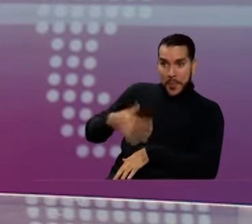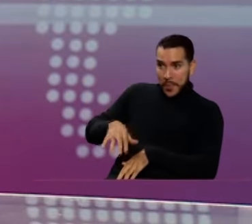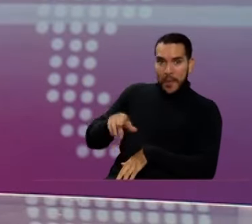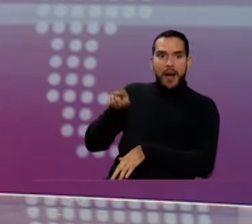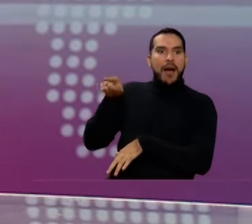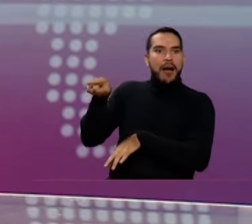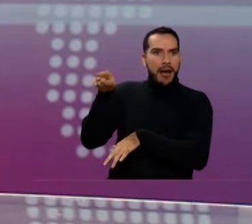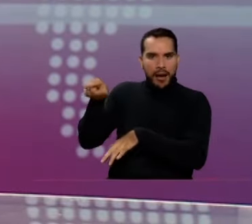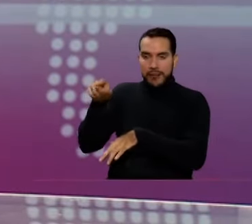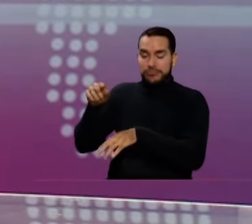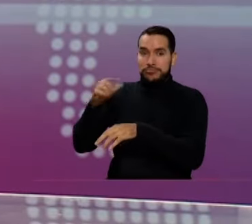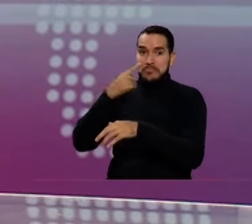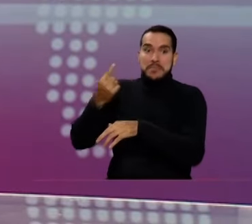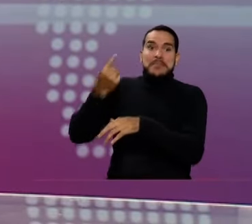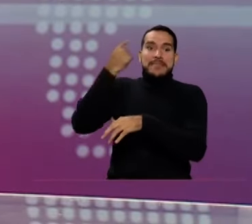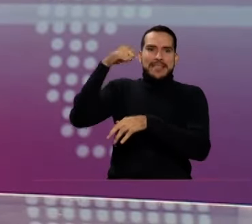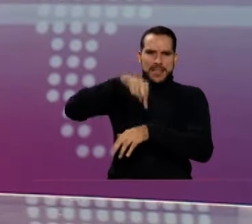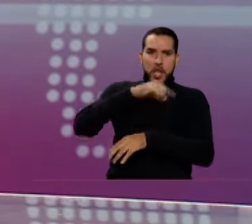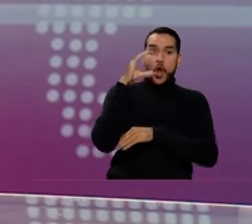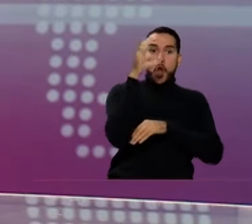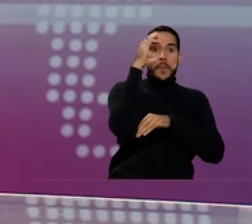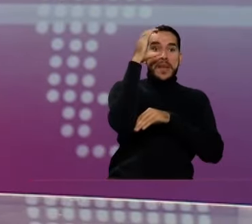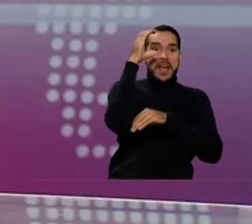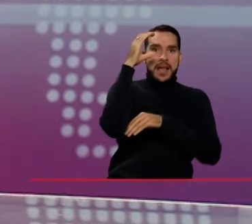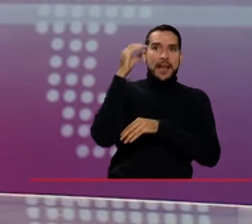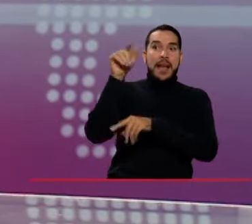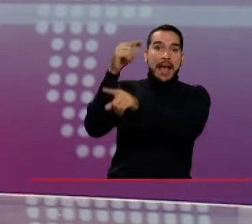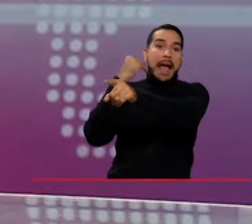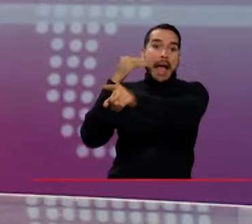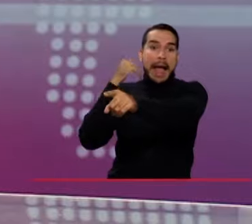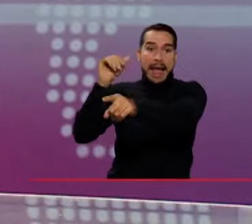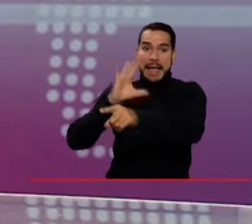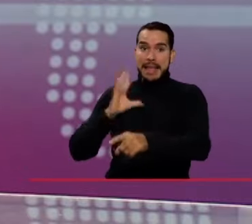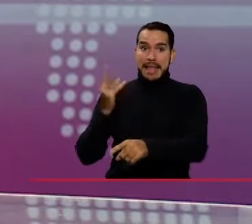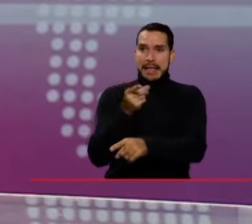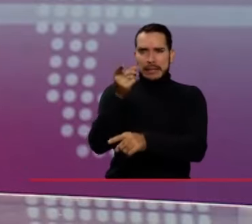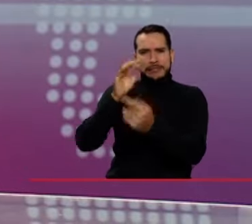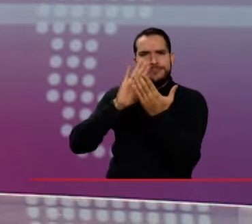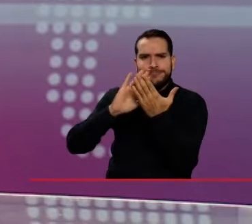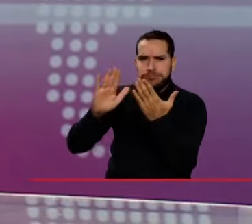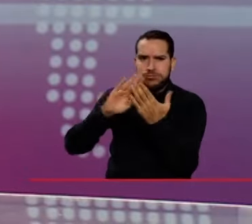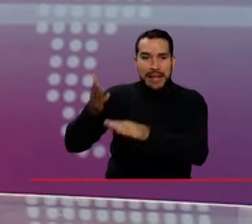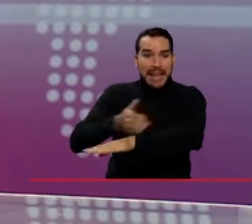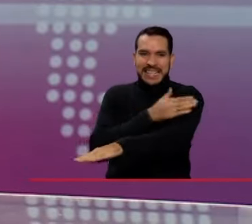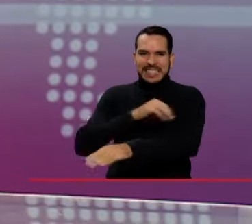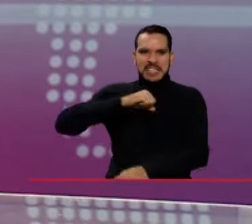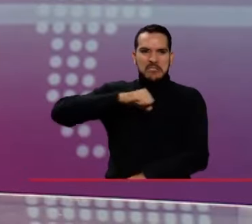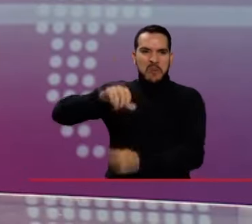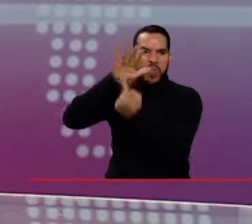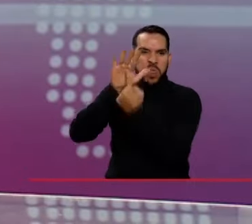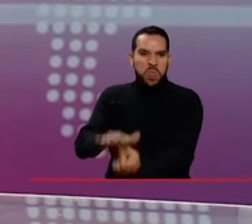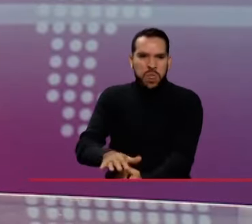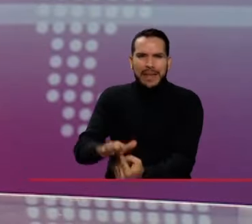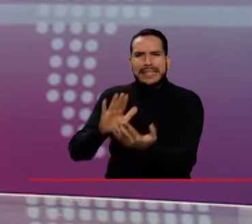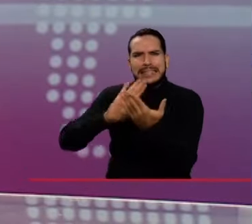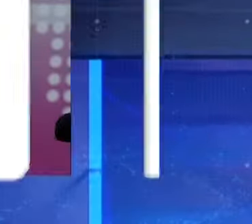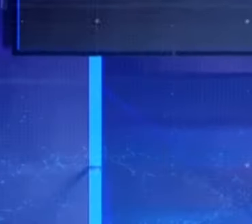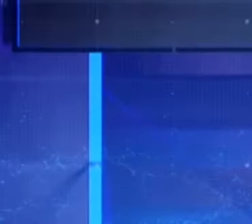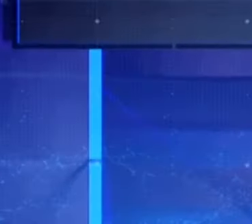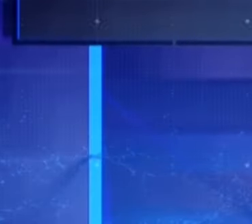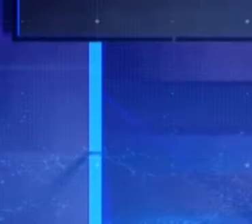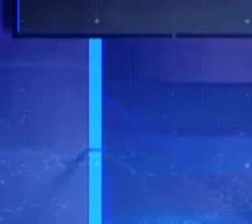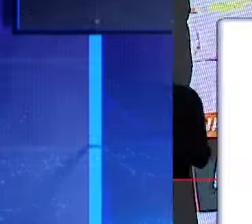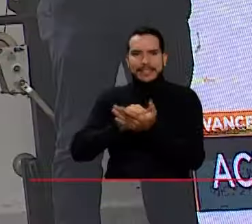derechos humanos que ha pedido perdón a una mujer trans por la vulneración de sus derechos, sin una condena que le obligue.